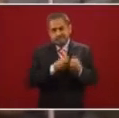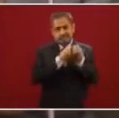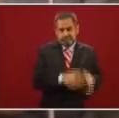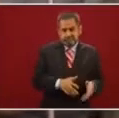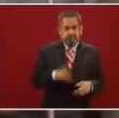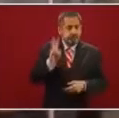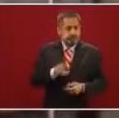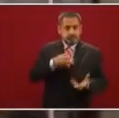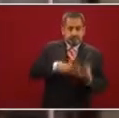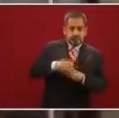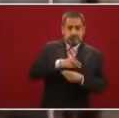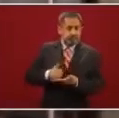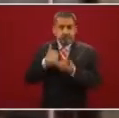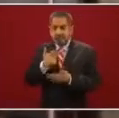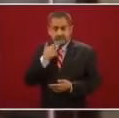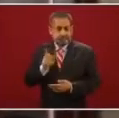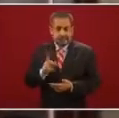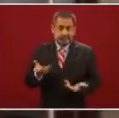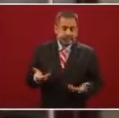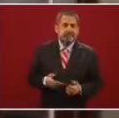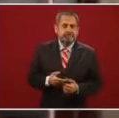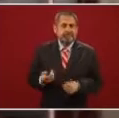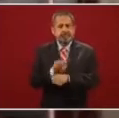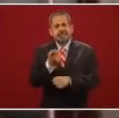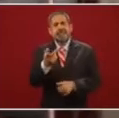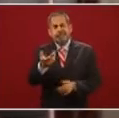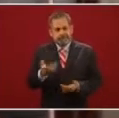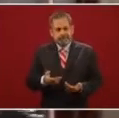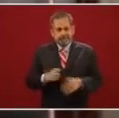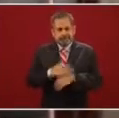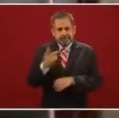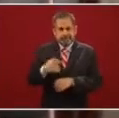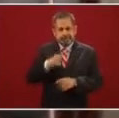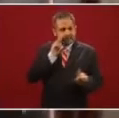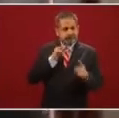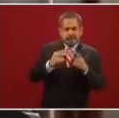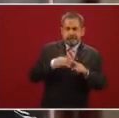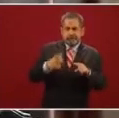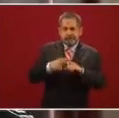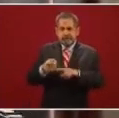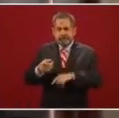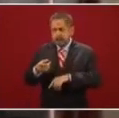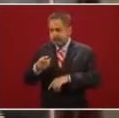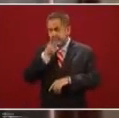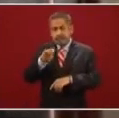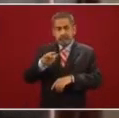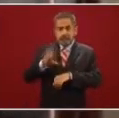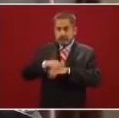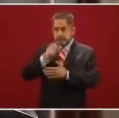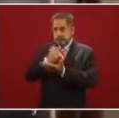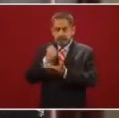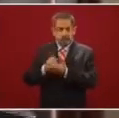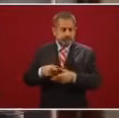a lo que se está establecido y todo esto. ¿Por qué sucede esta perspectiva cuando los permisos hablan de